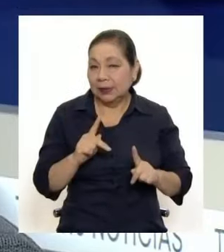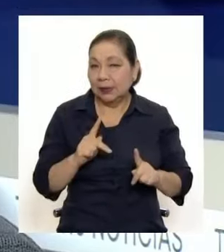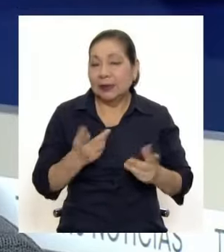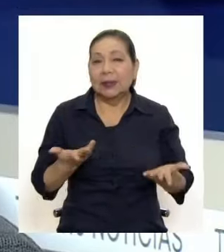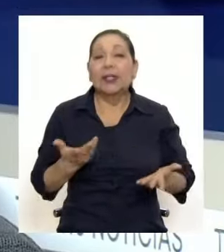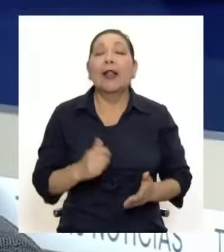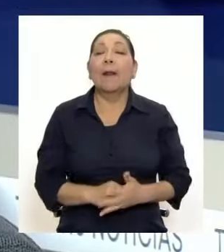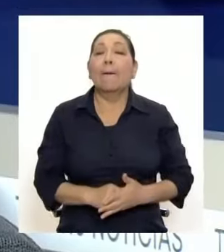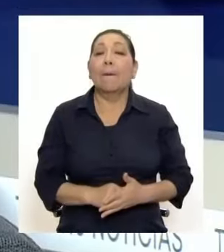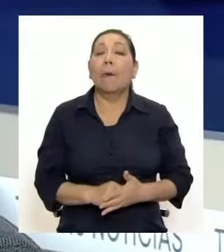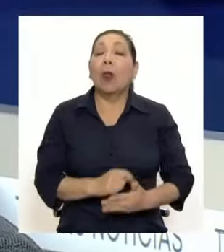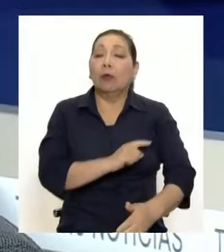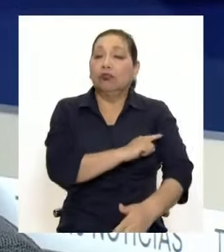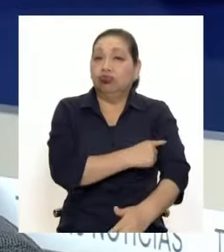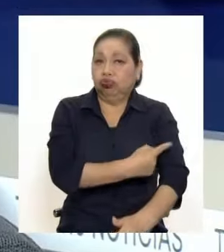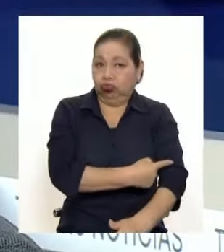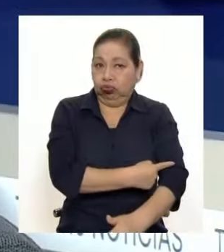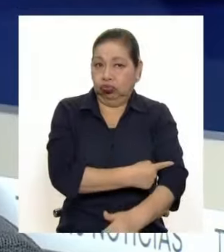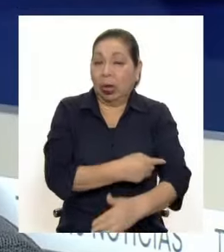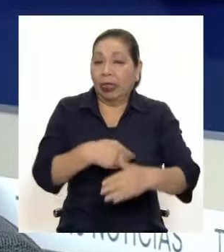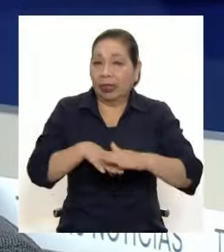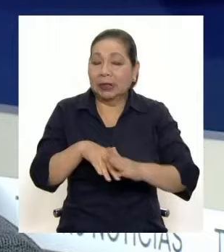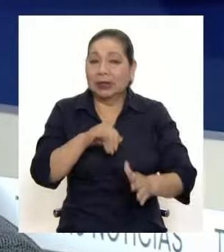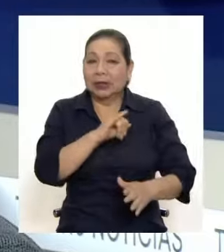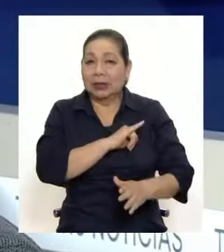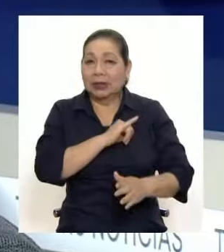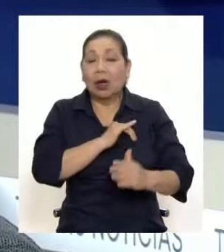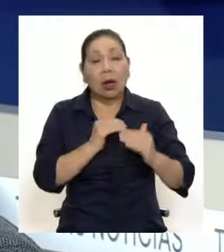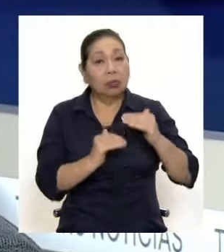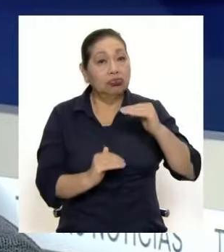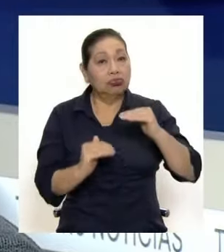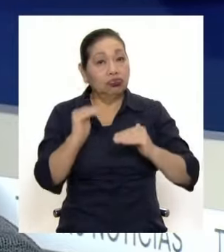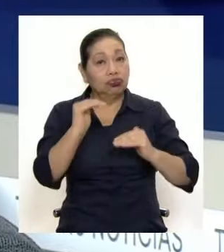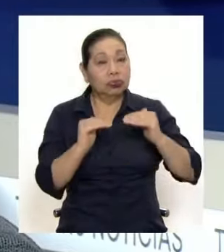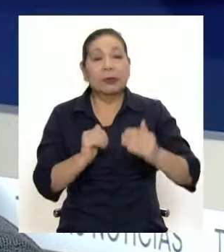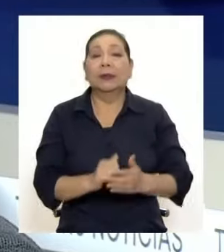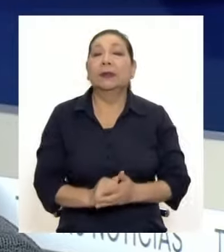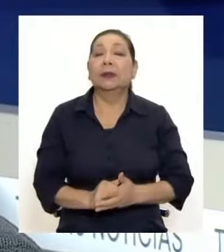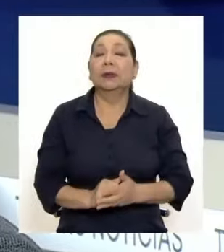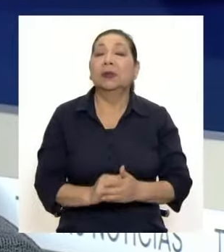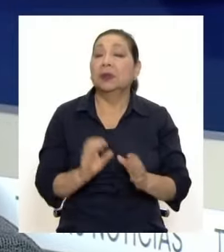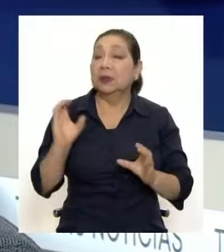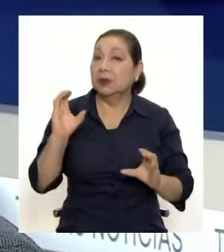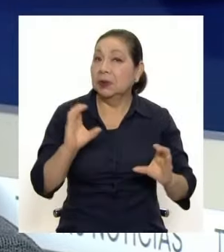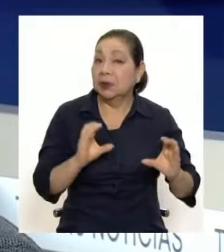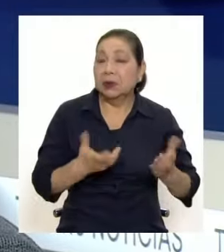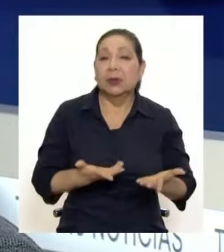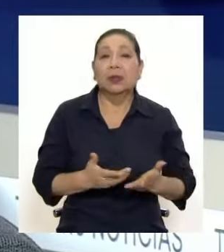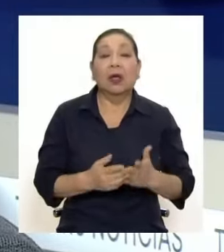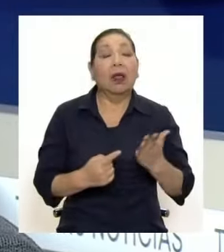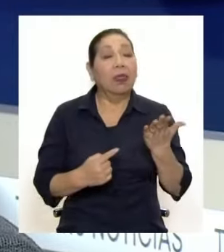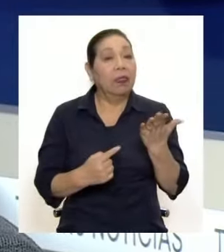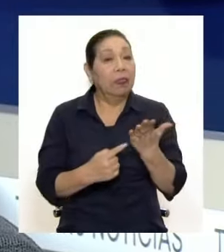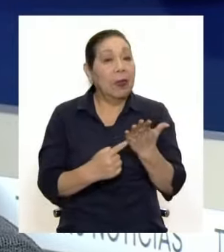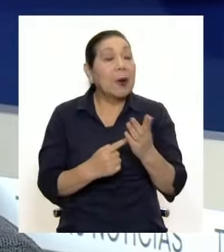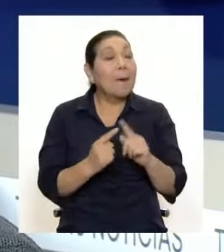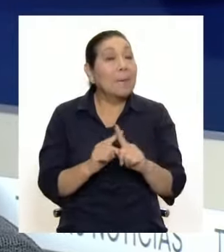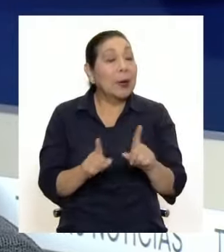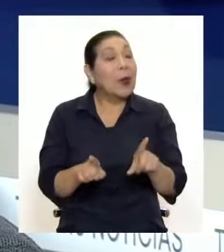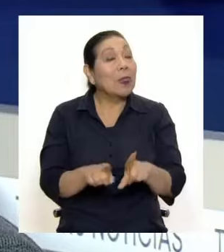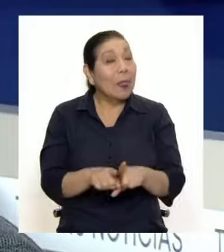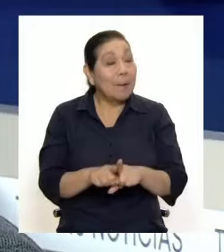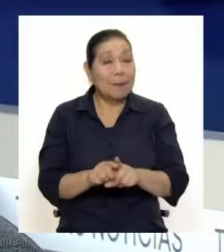nosotros eh fortalecer la institución bajo altos estándares científicos técnicos pero